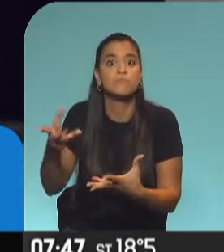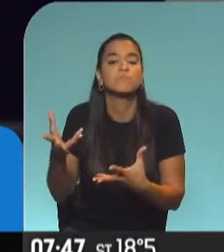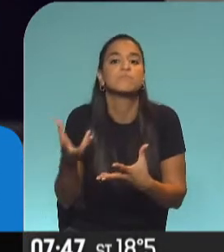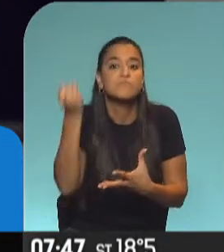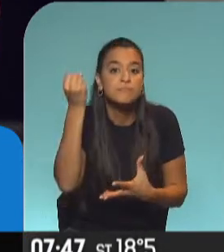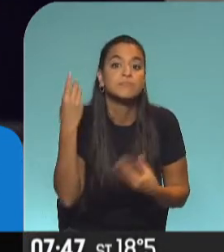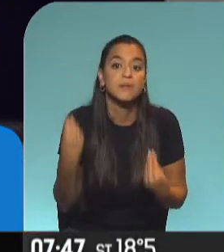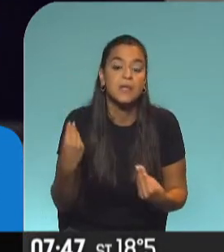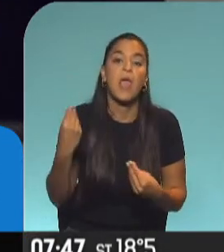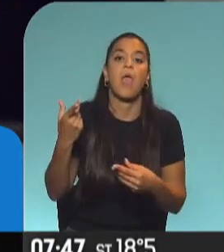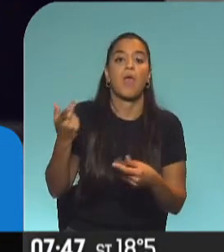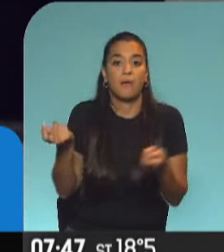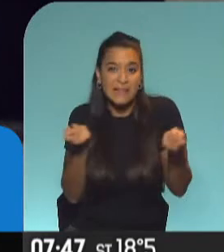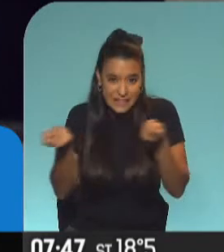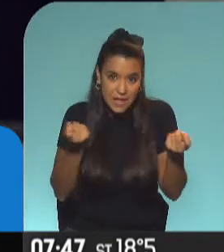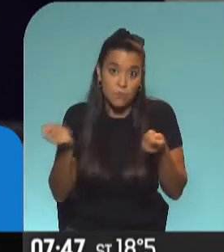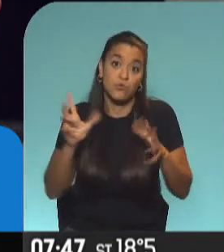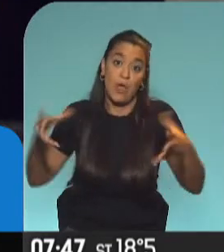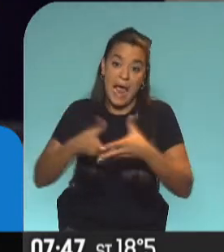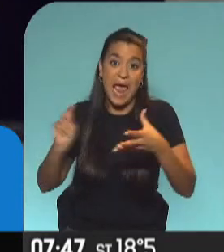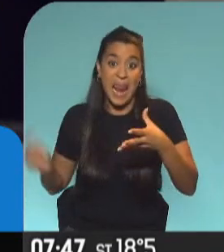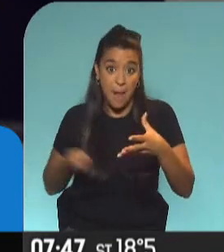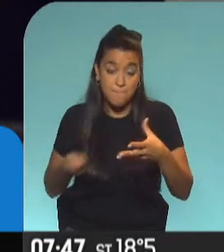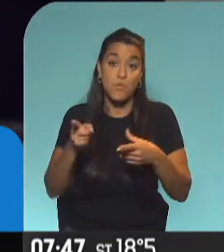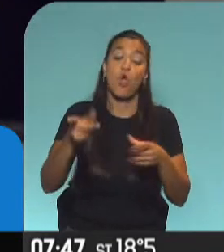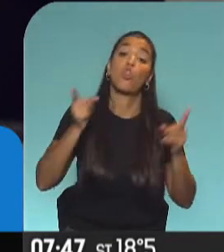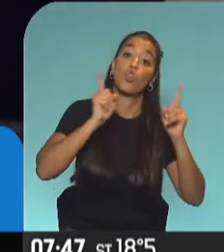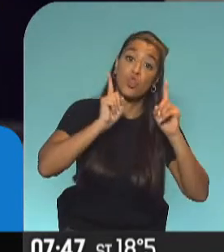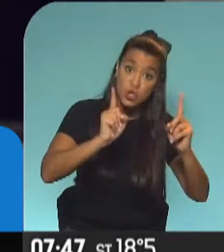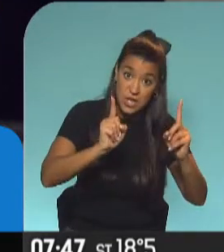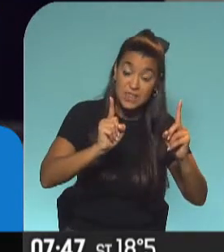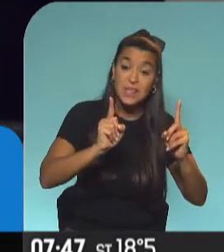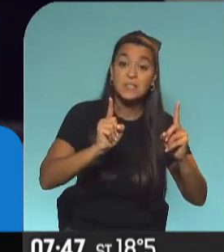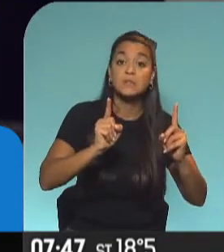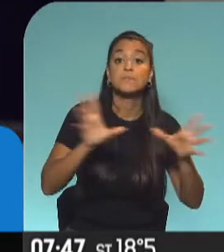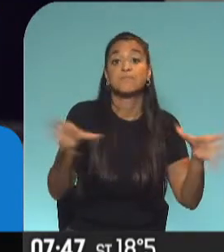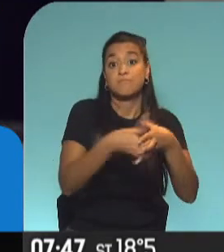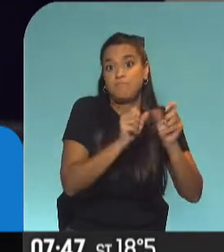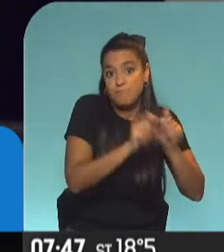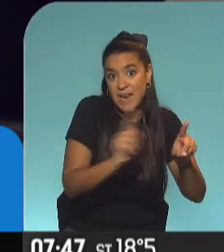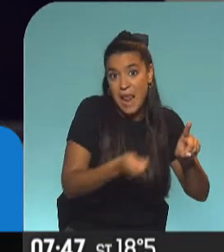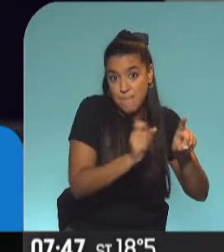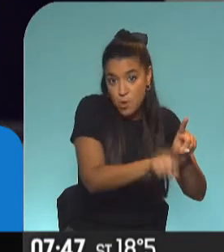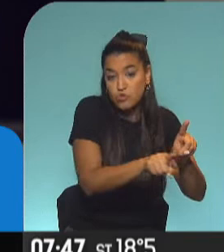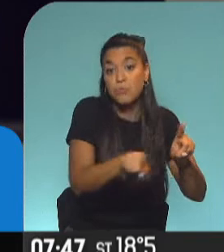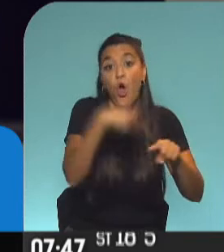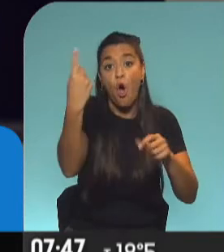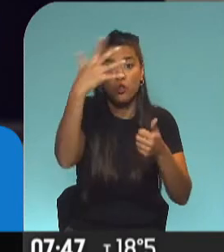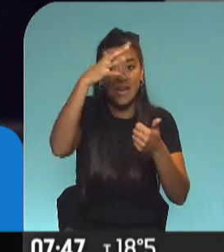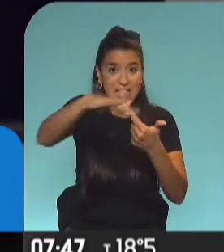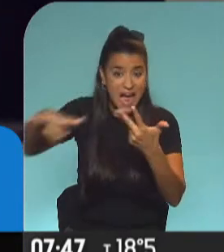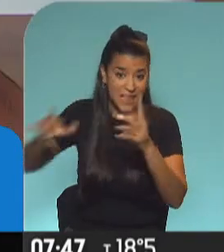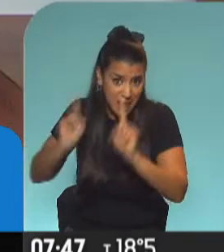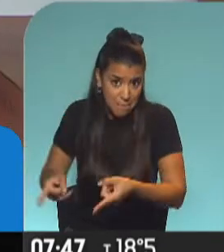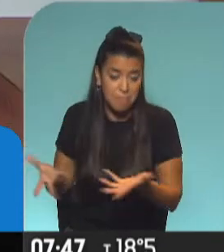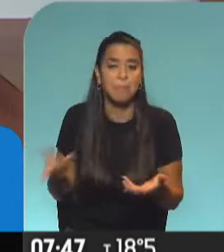a instancias de la intervención de los gremios. En el caso de los docentes, de los gremios docentes, pero sabemos que en otras áreas... Fue una